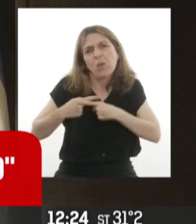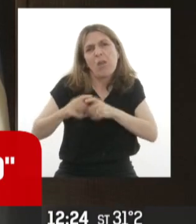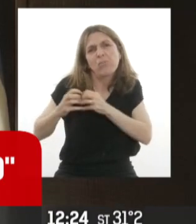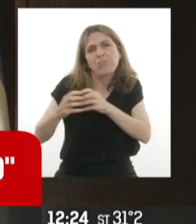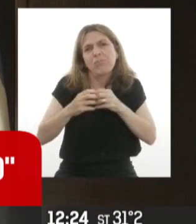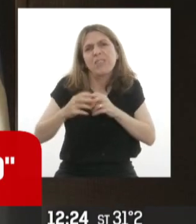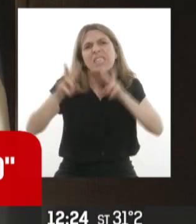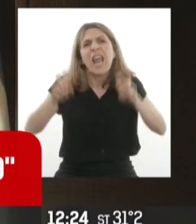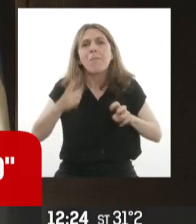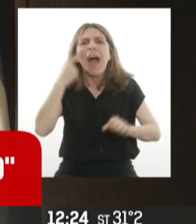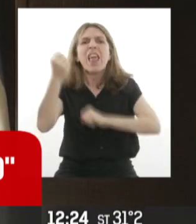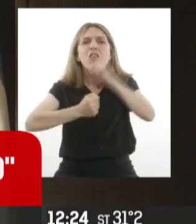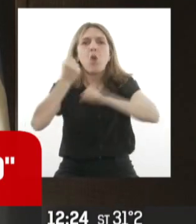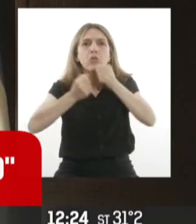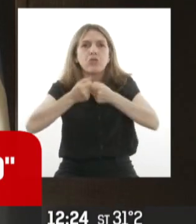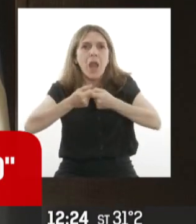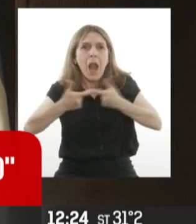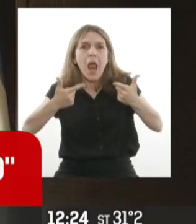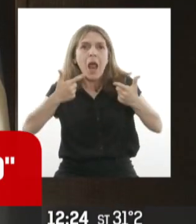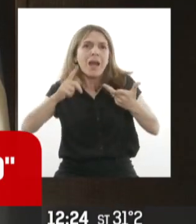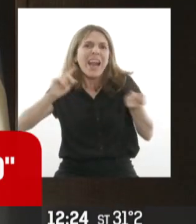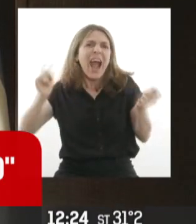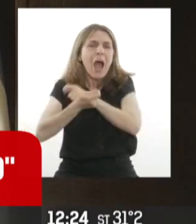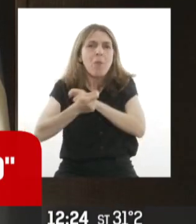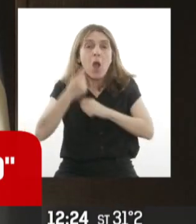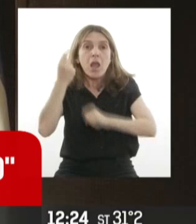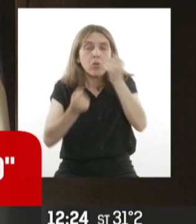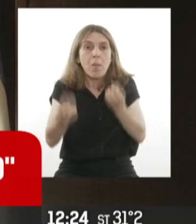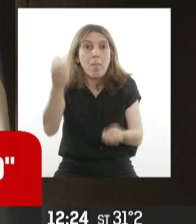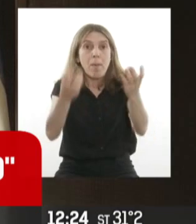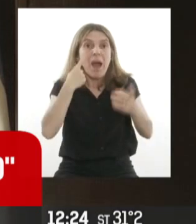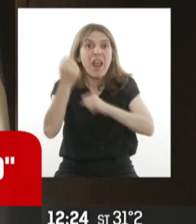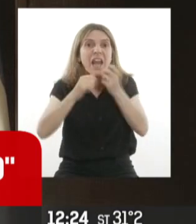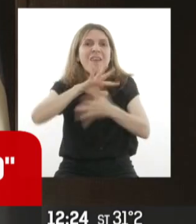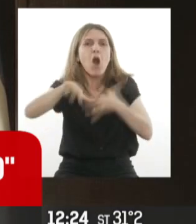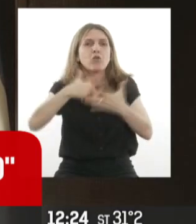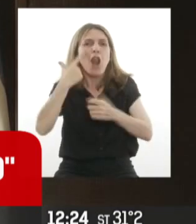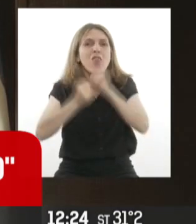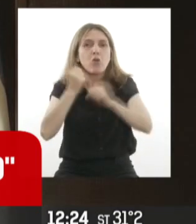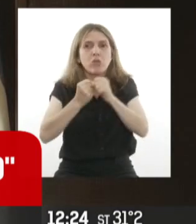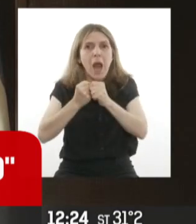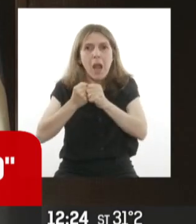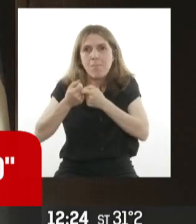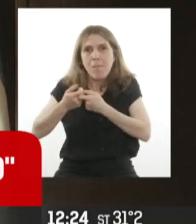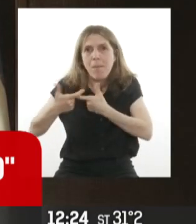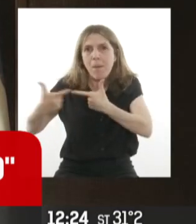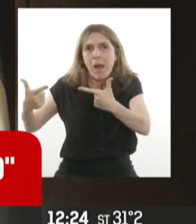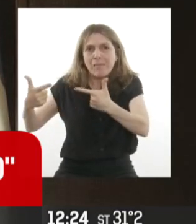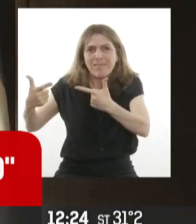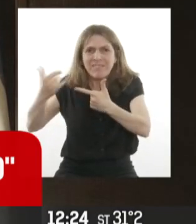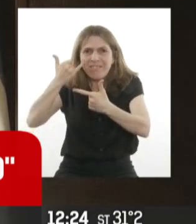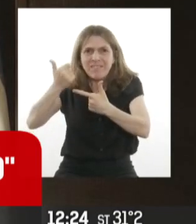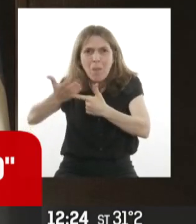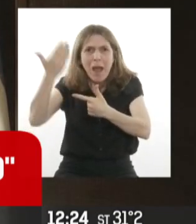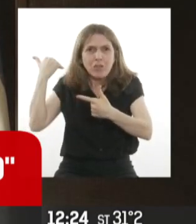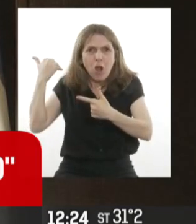la revolución industrial, una revolución que ha terminado y que la superó una nueva revolución, que es